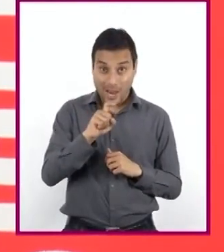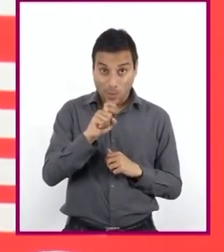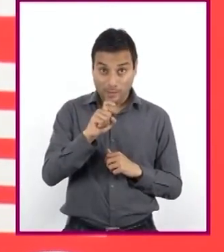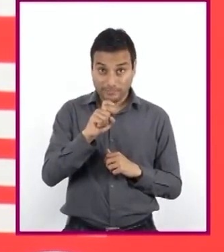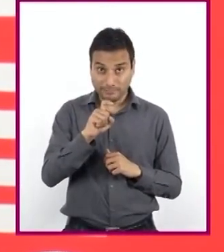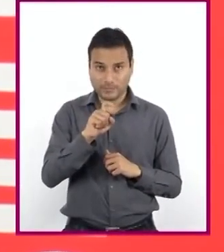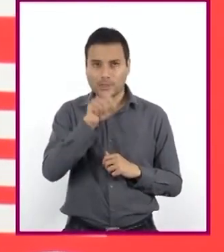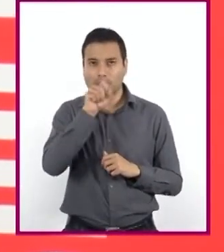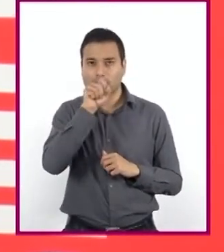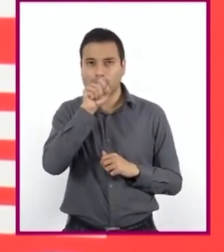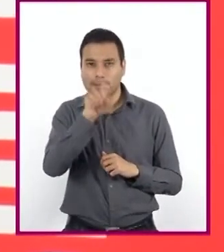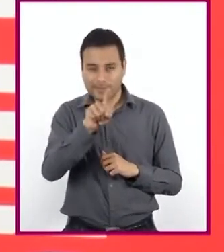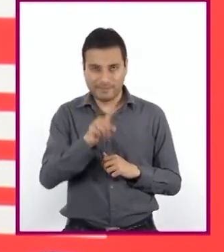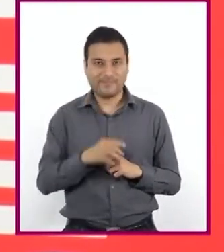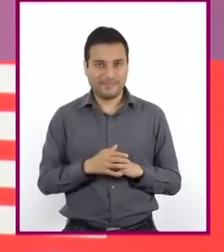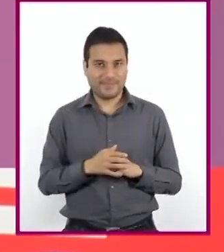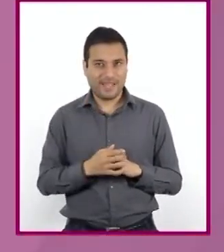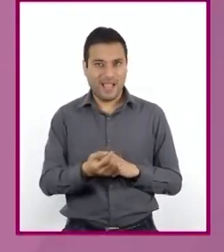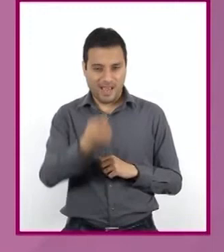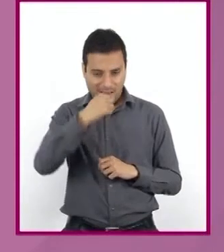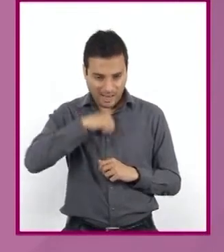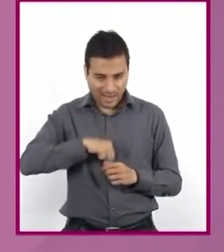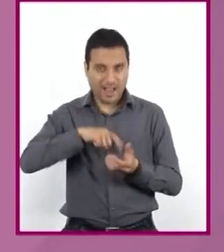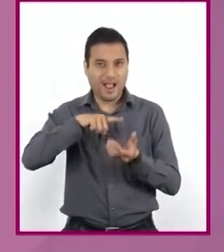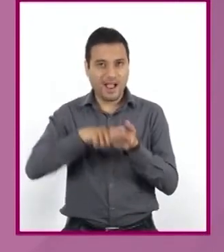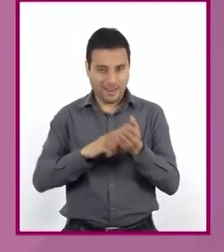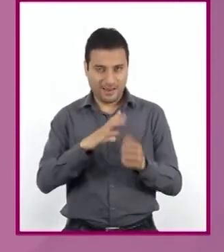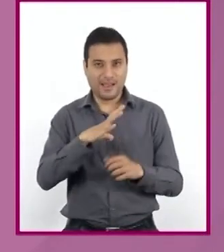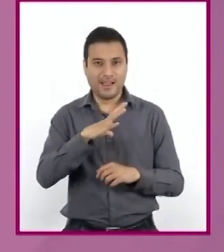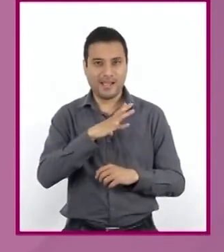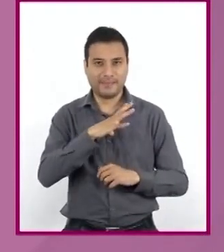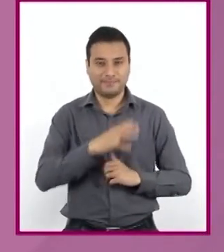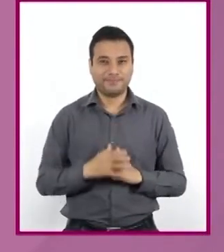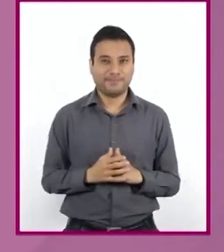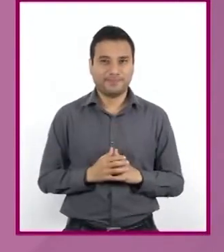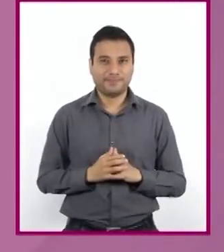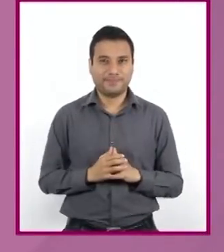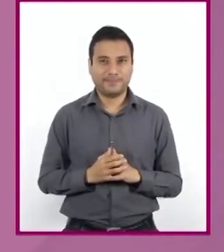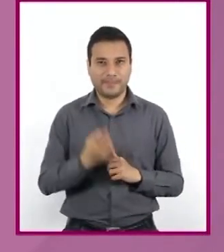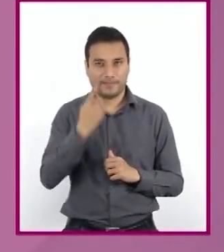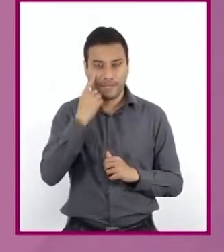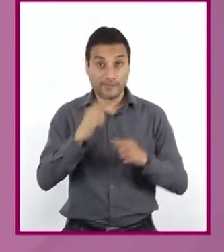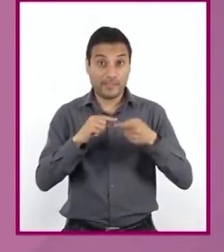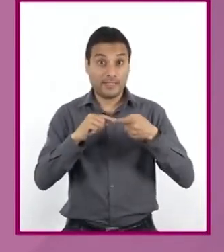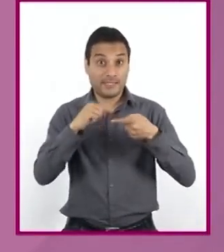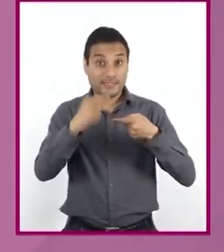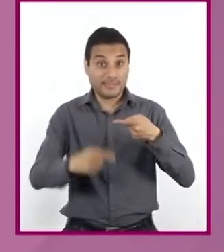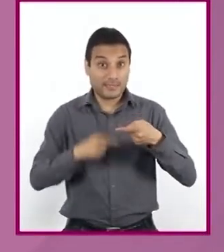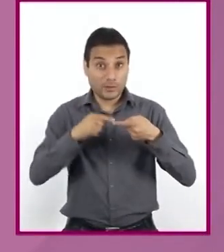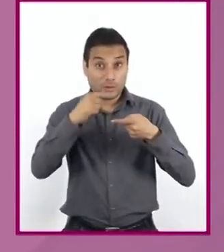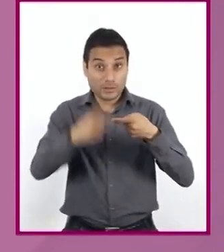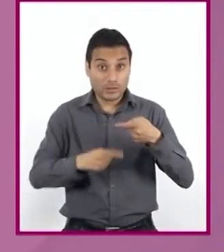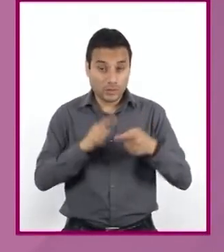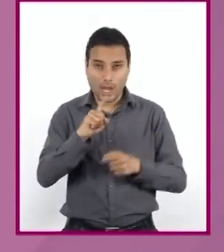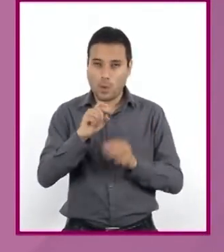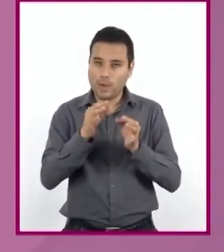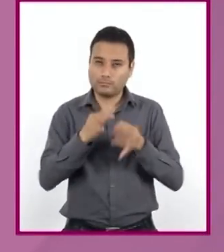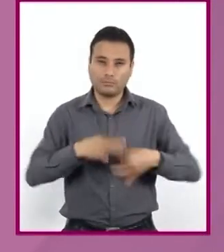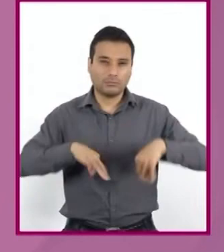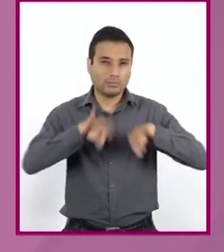cadena alimenticia o cadena trófica. Y este ciclo es fundamental para los seres